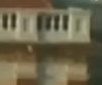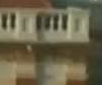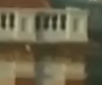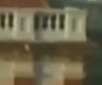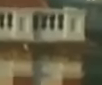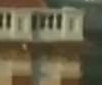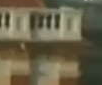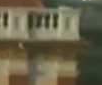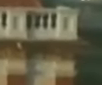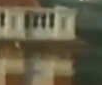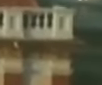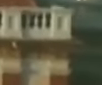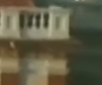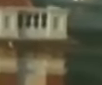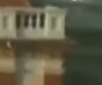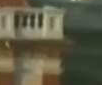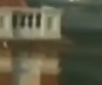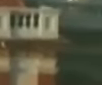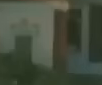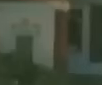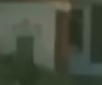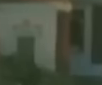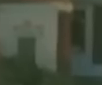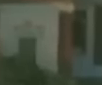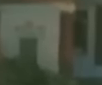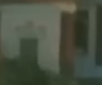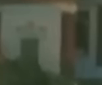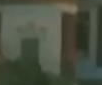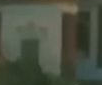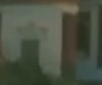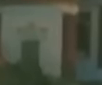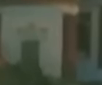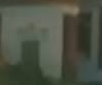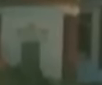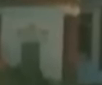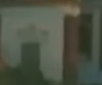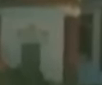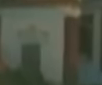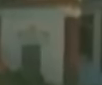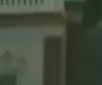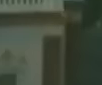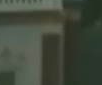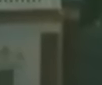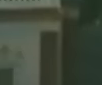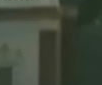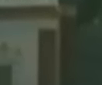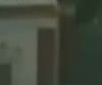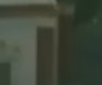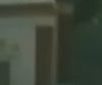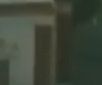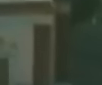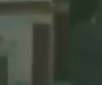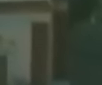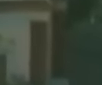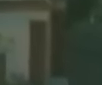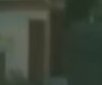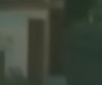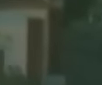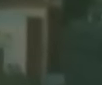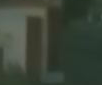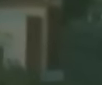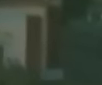de lo que han sido las experiencias aportadas en este encuentro en el Palacio de Miraflores. Regresamos al